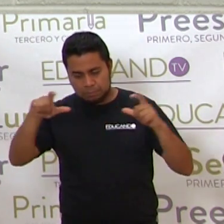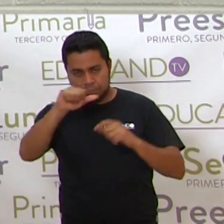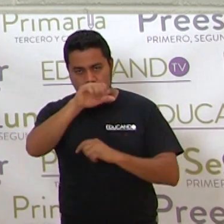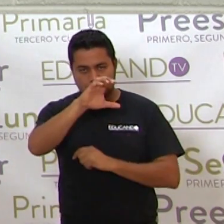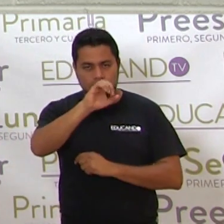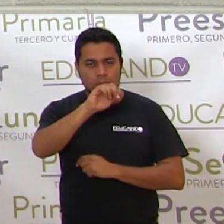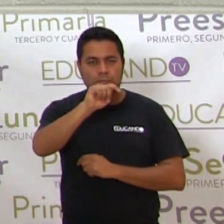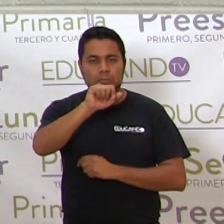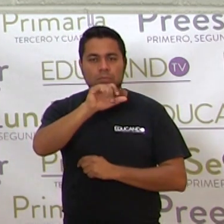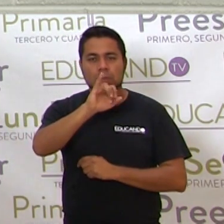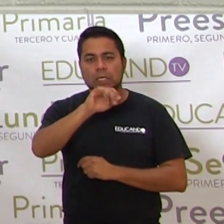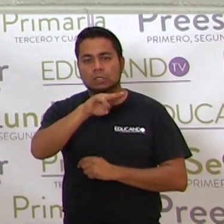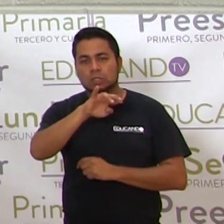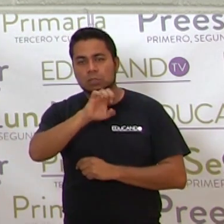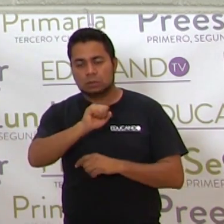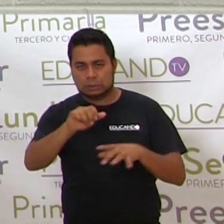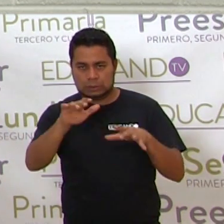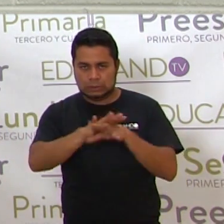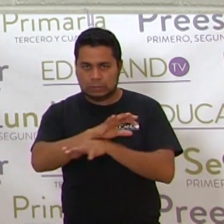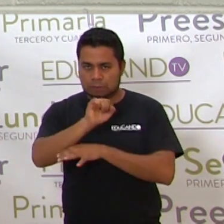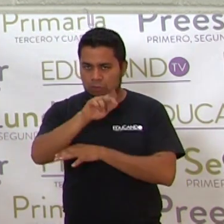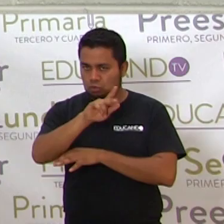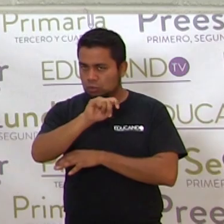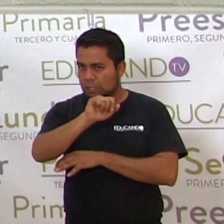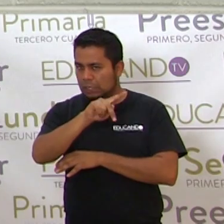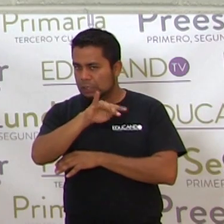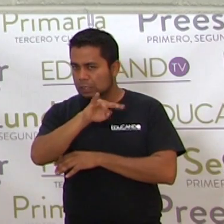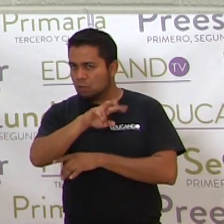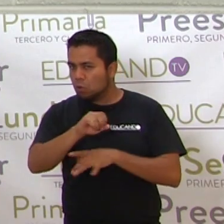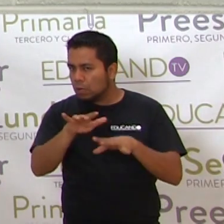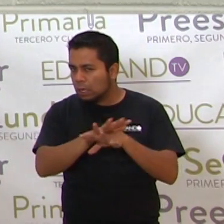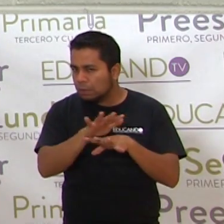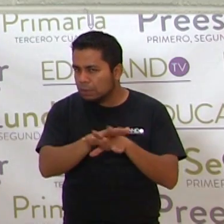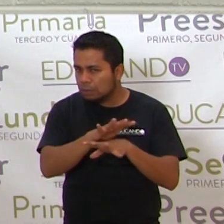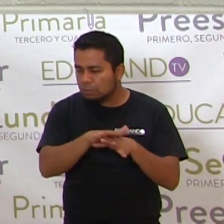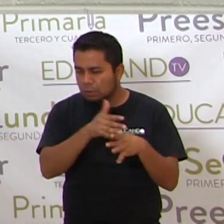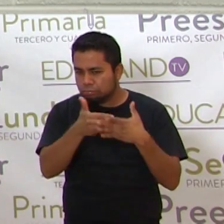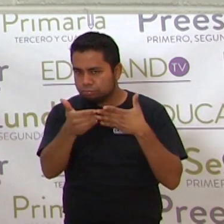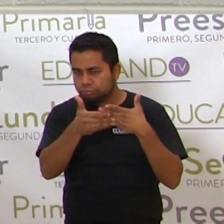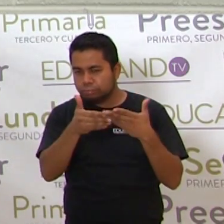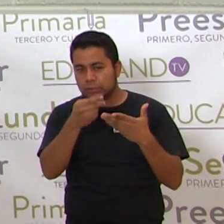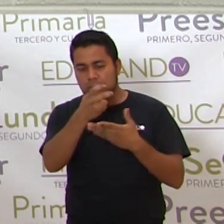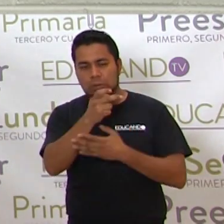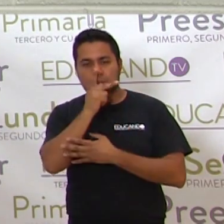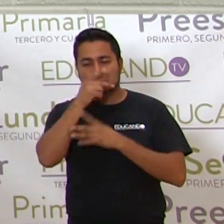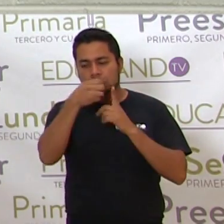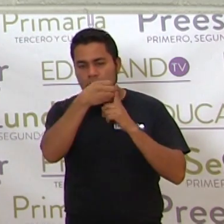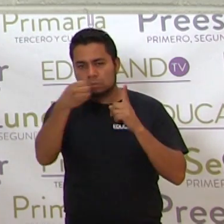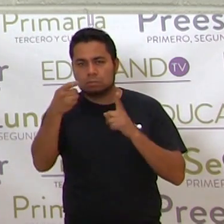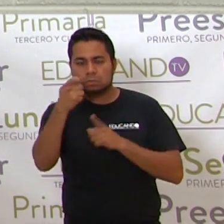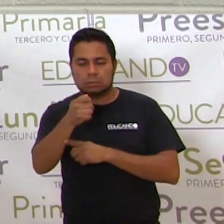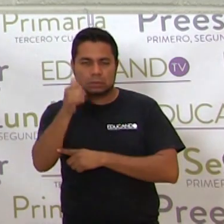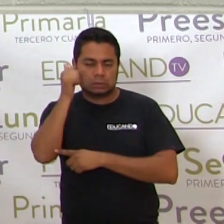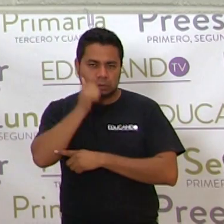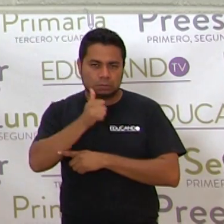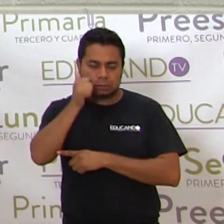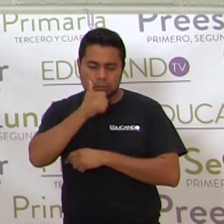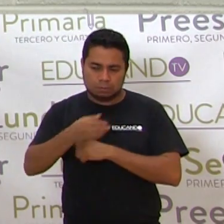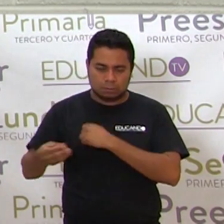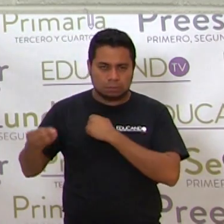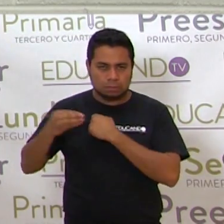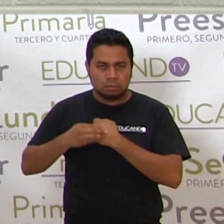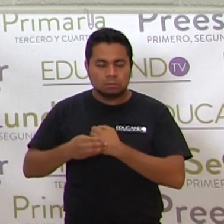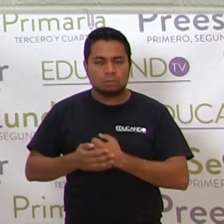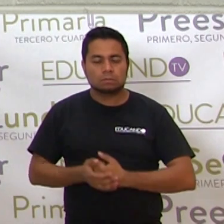a modificar a los sustantivos. Bien, y estas frases van a estar acompañadas,